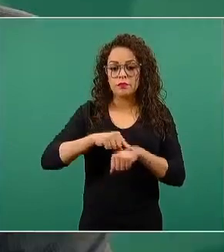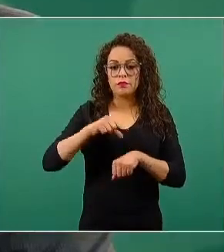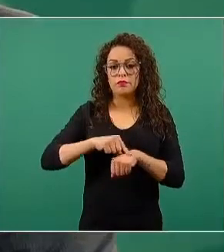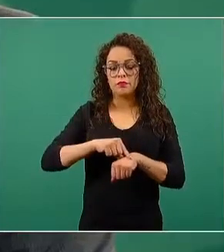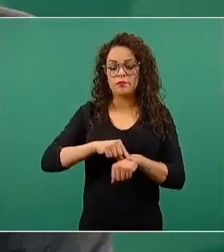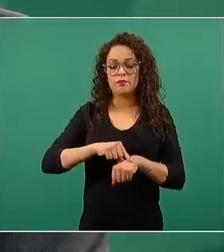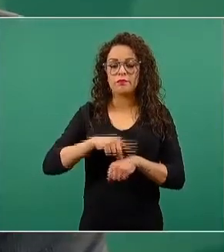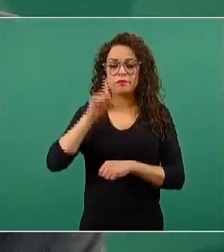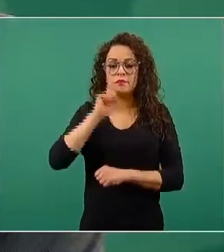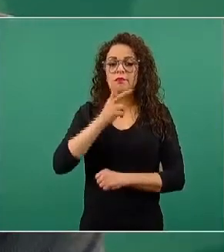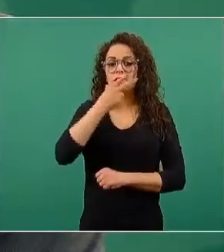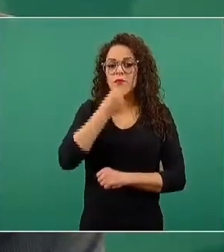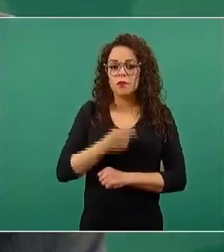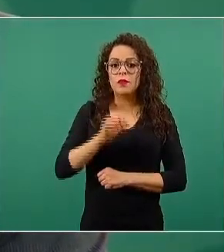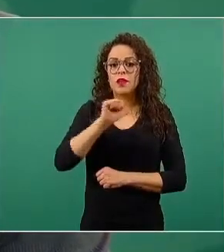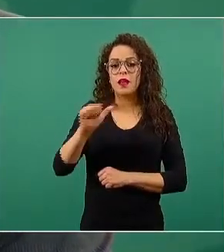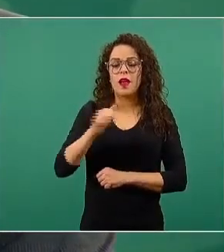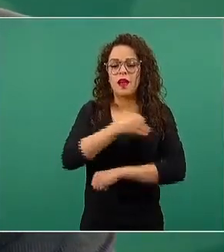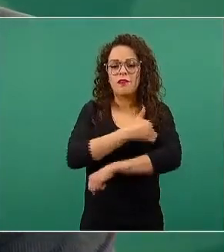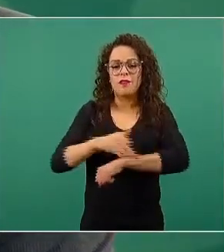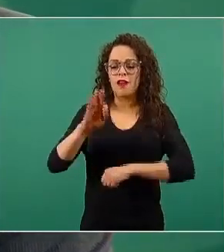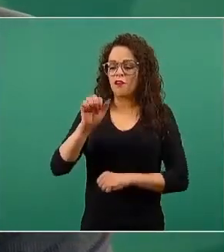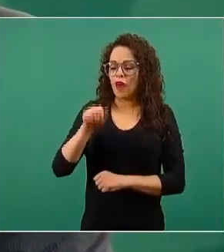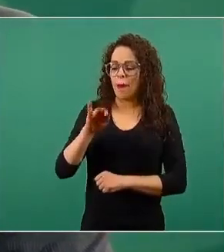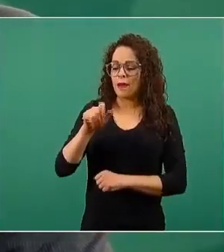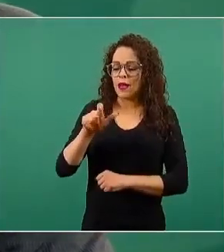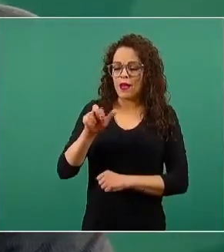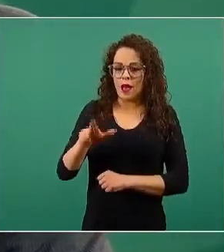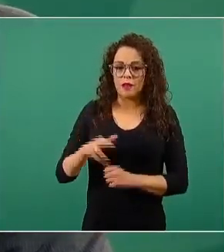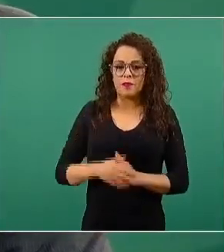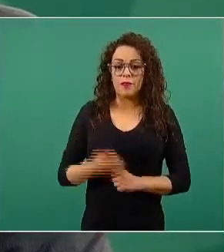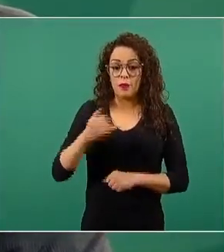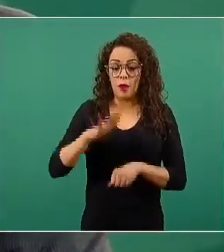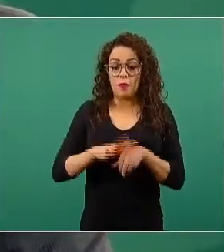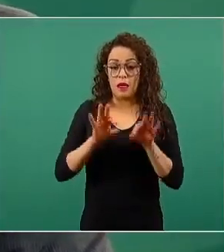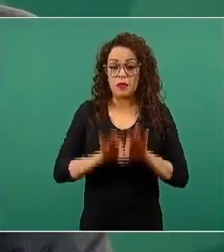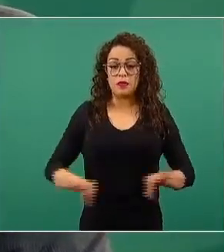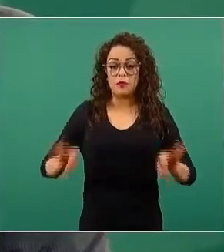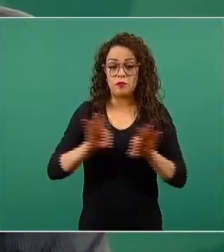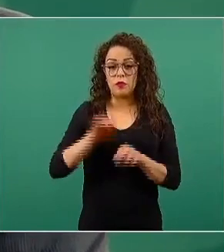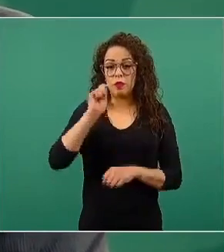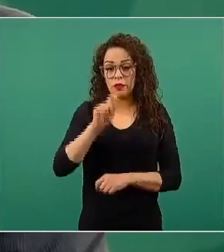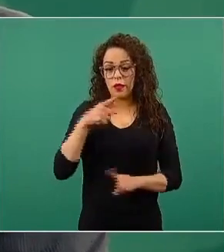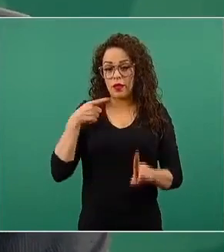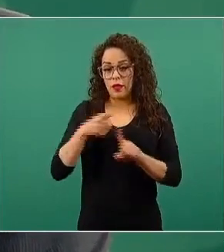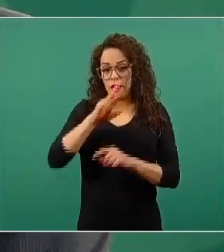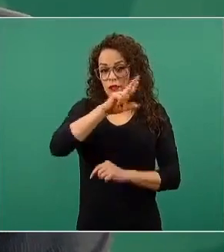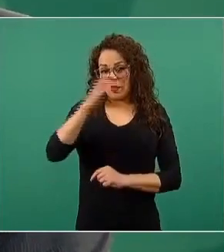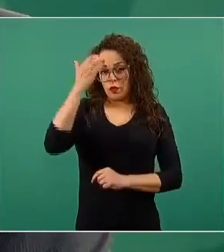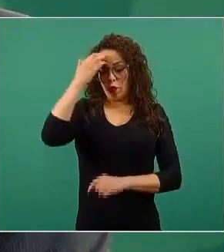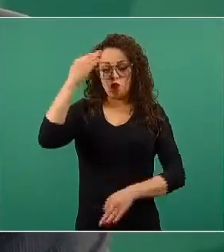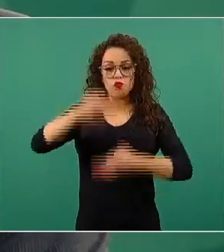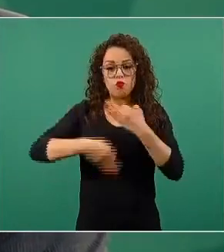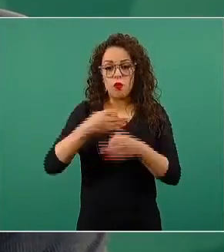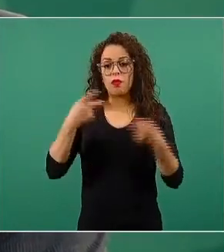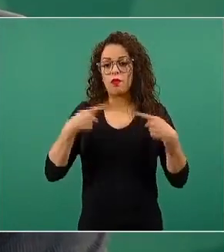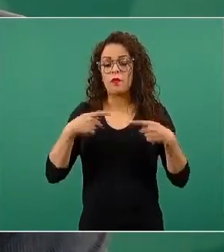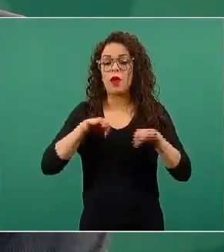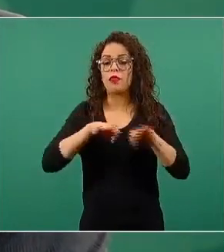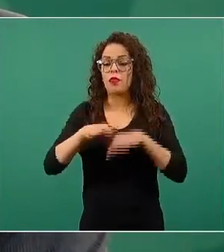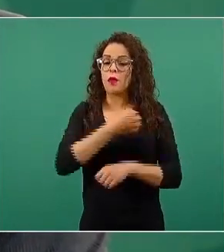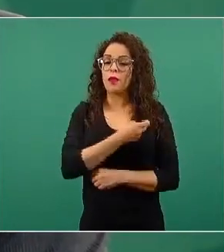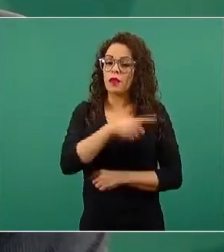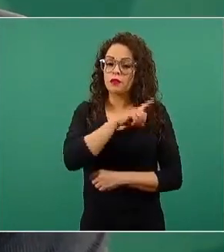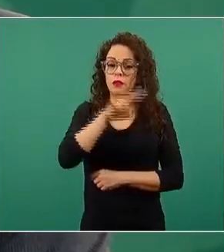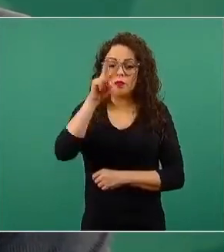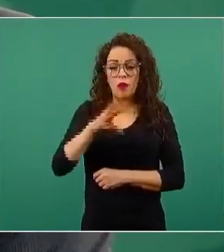Familiares, pero más allá de eso, que es importante recordarlo, reconocer a todo el personal de salud por su esfuerzo,